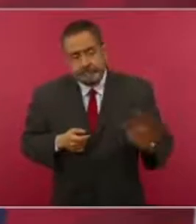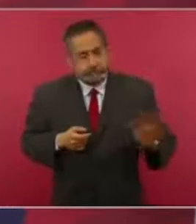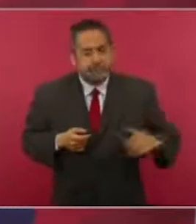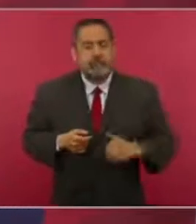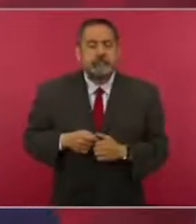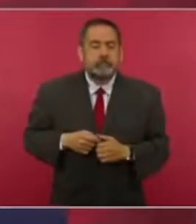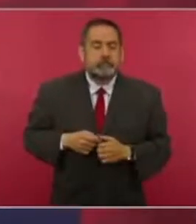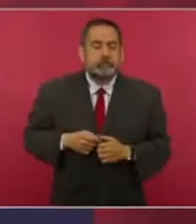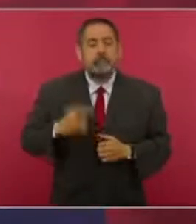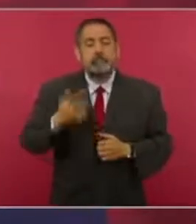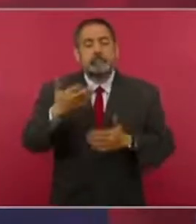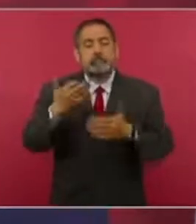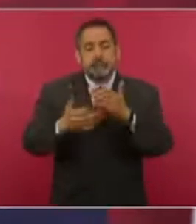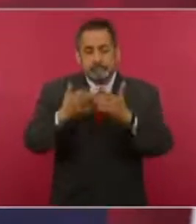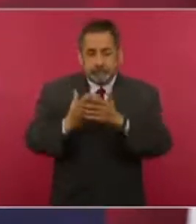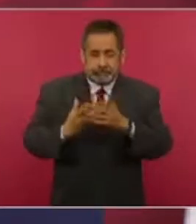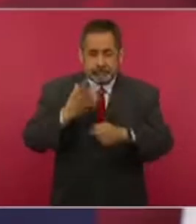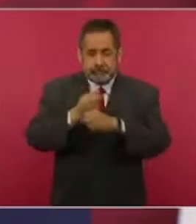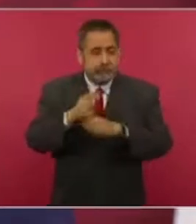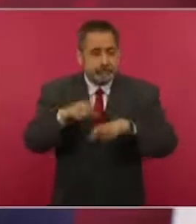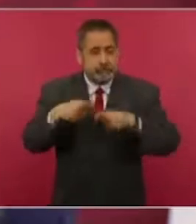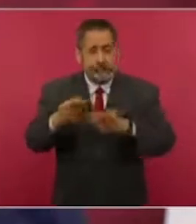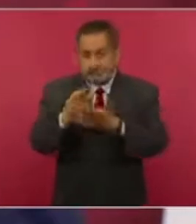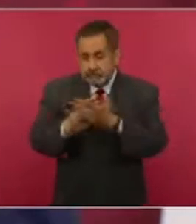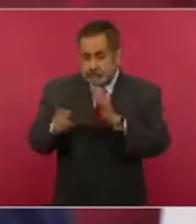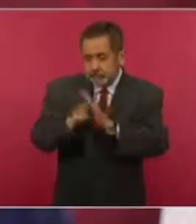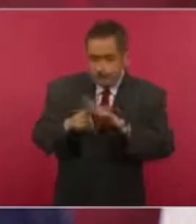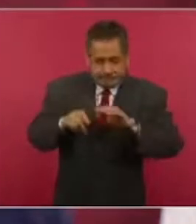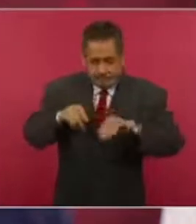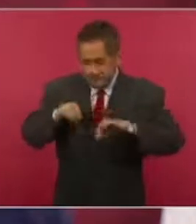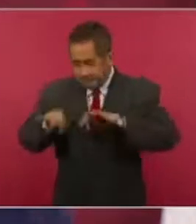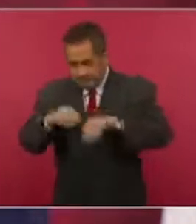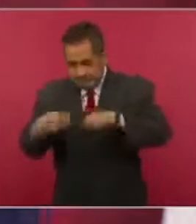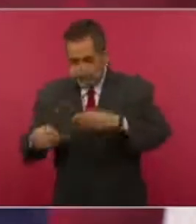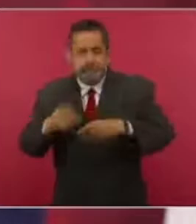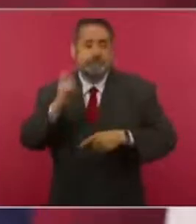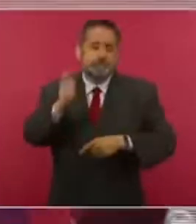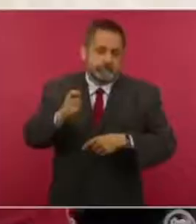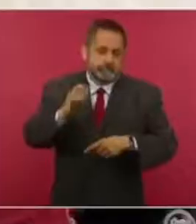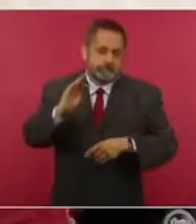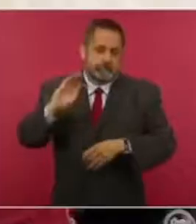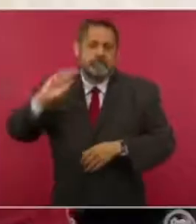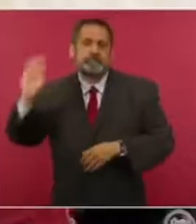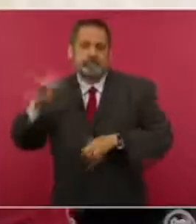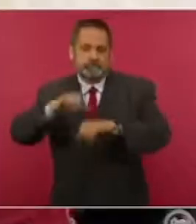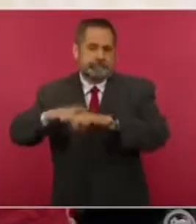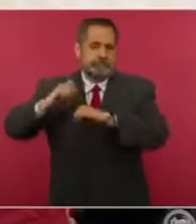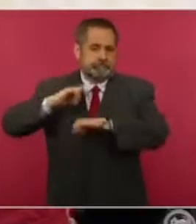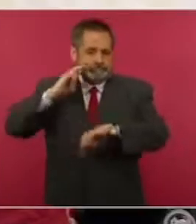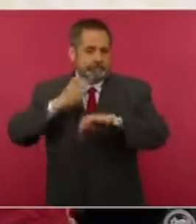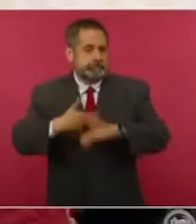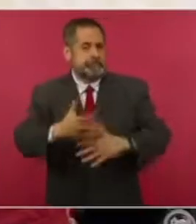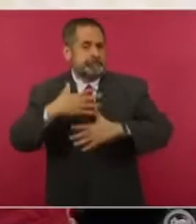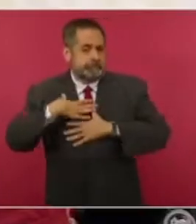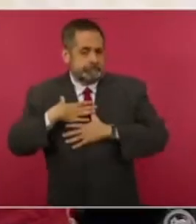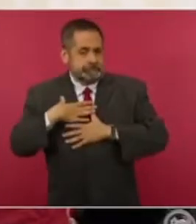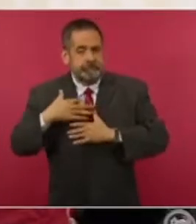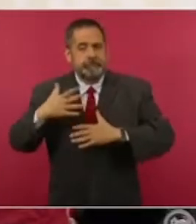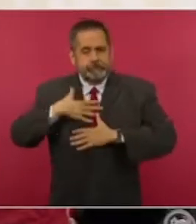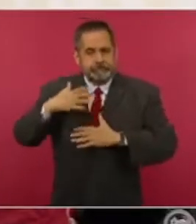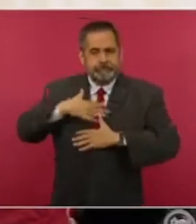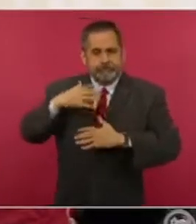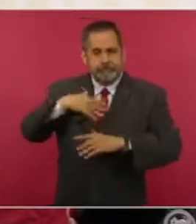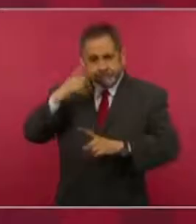Y regularizar la situación de los trabajadores, pero es federalizar. Bueno, ese es el objetivo,